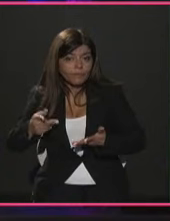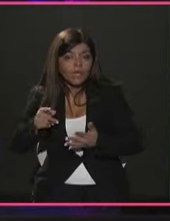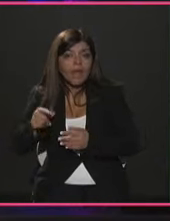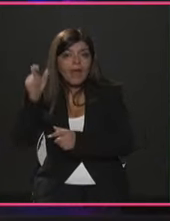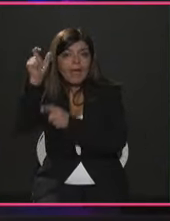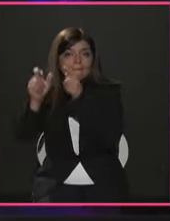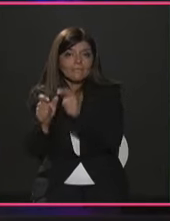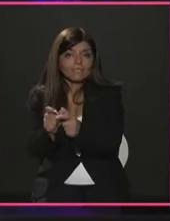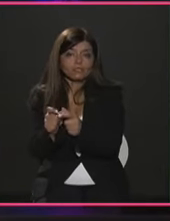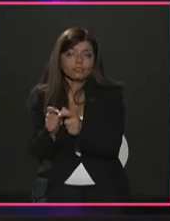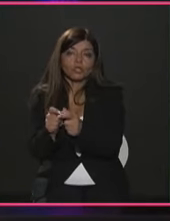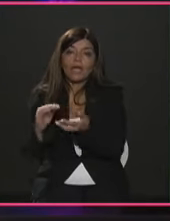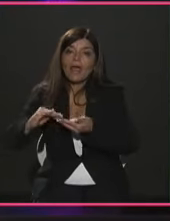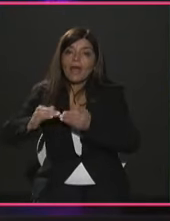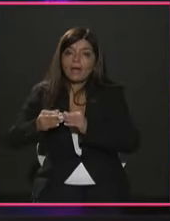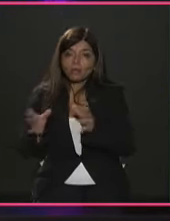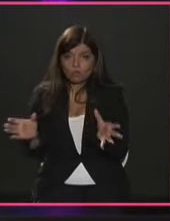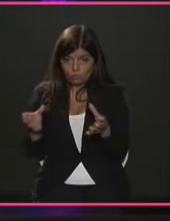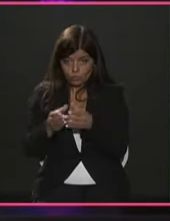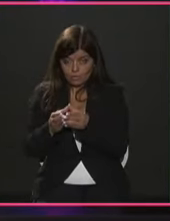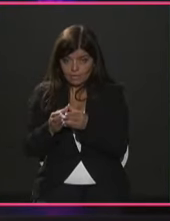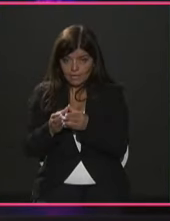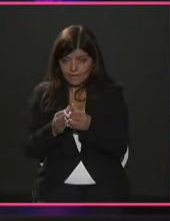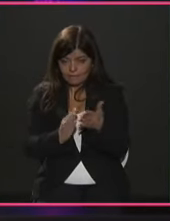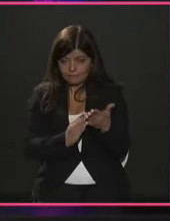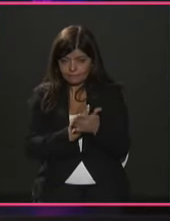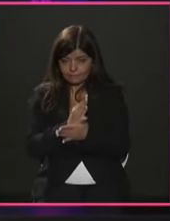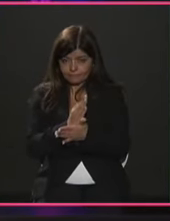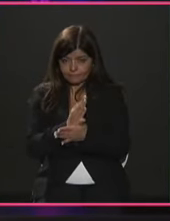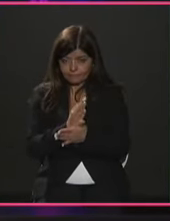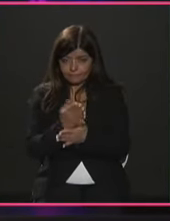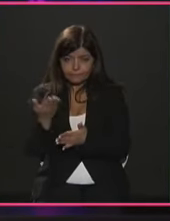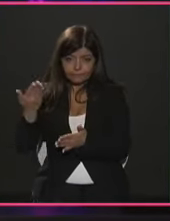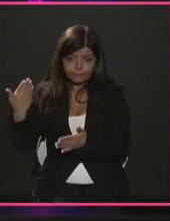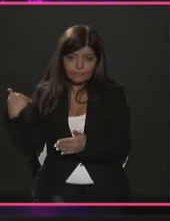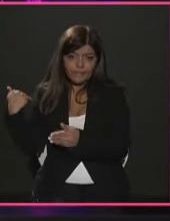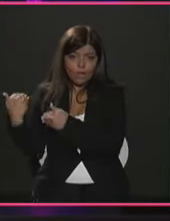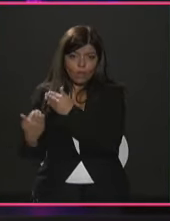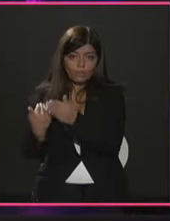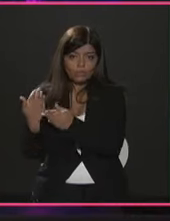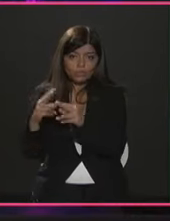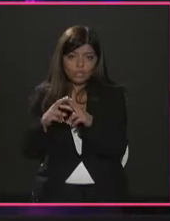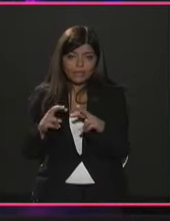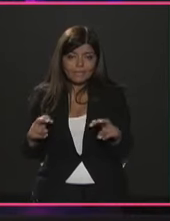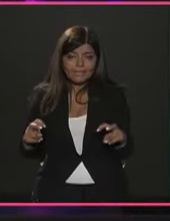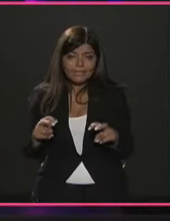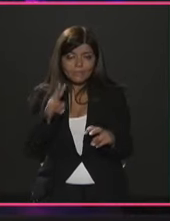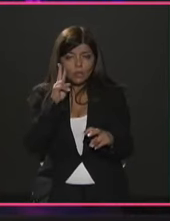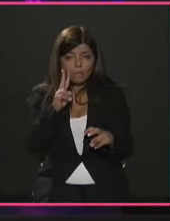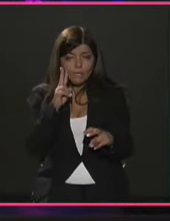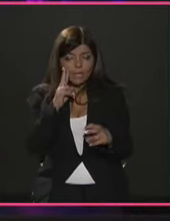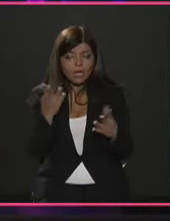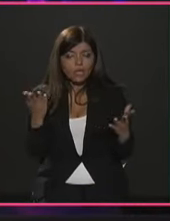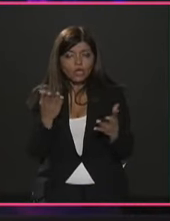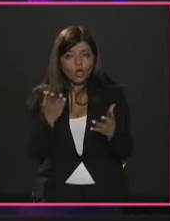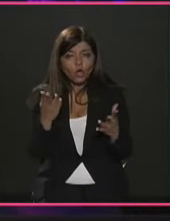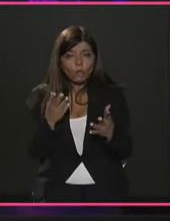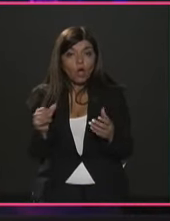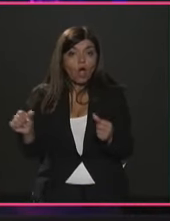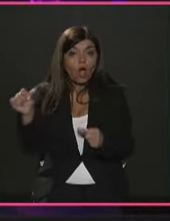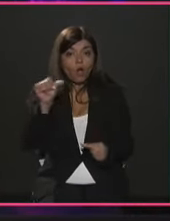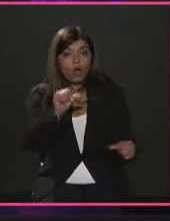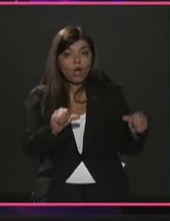pacientes y las comunidades desde el inicio de los procesos de investigación mirar como en los